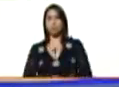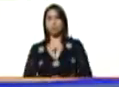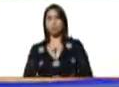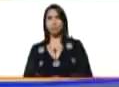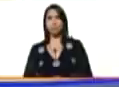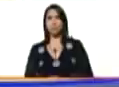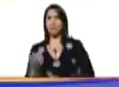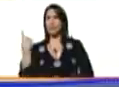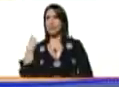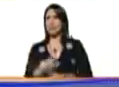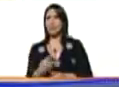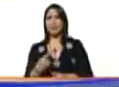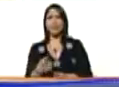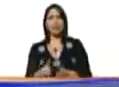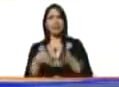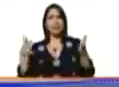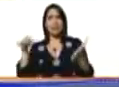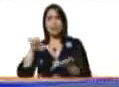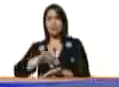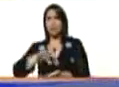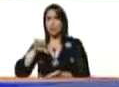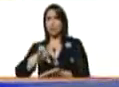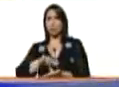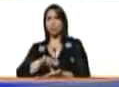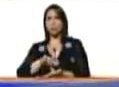Tiene que ser el gran centro